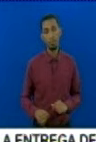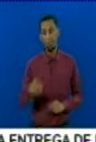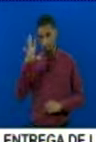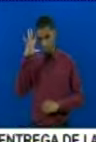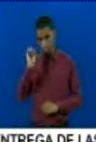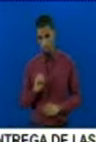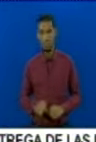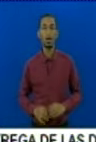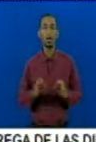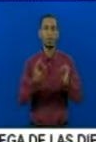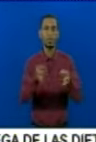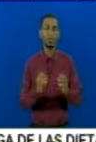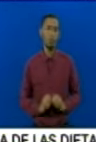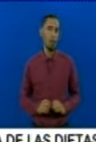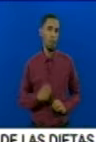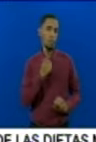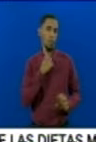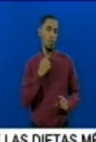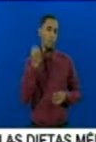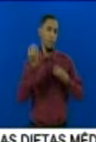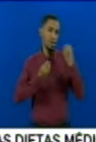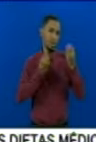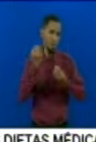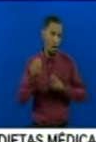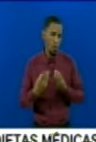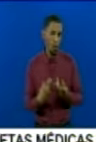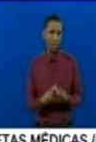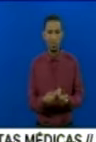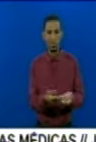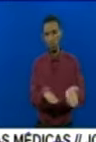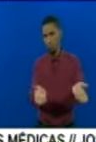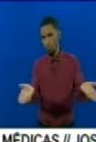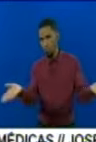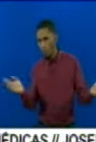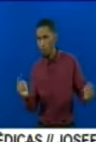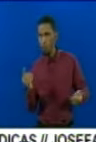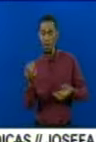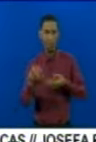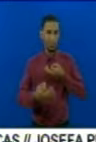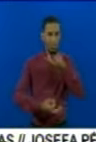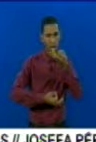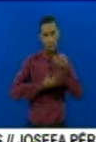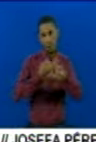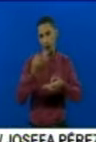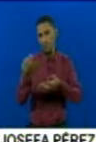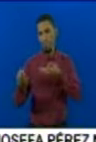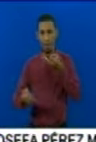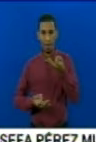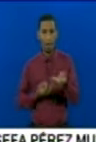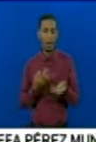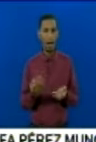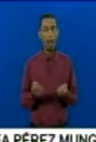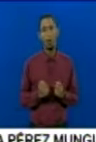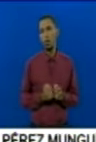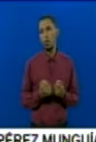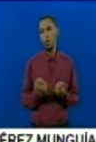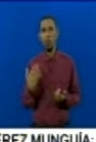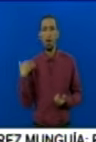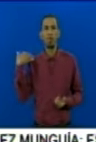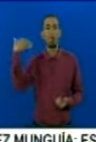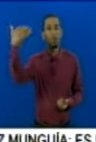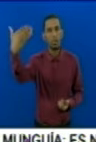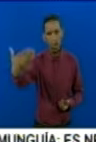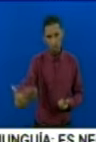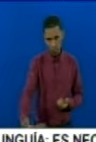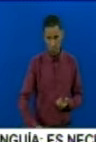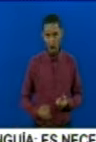Teniendo en cuenta esa lógica y también pensando en la estrategia de distribución y lo que usted me explicaba de las cosas que llegarán, las cosas que todavía puede que tarden un